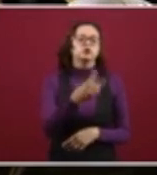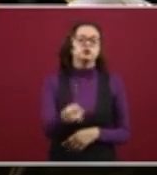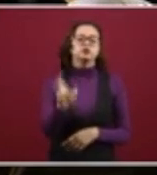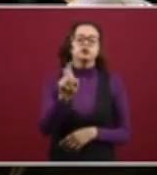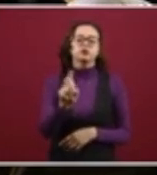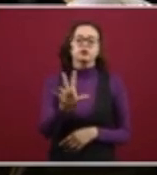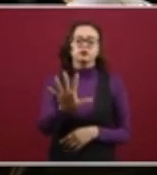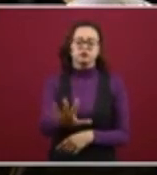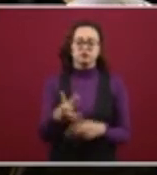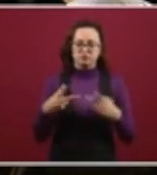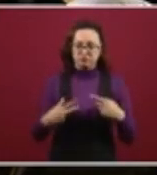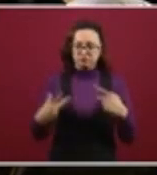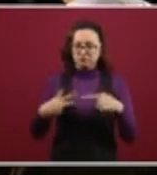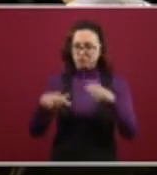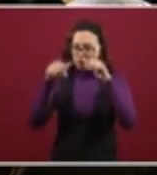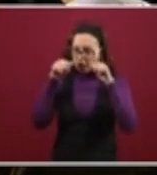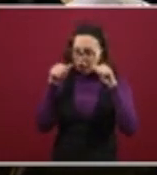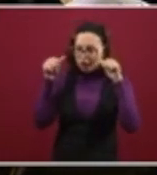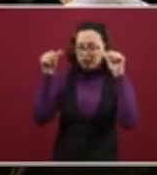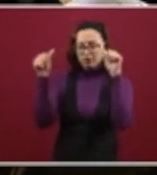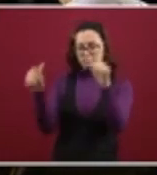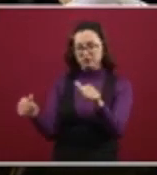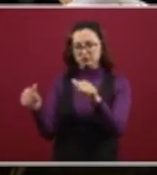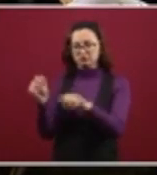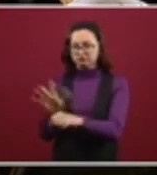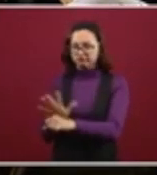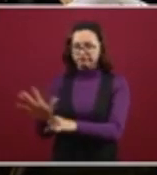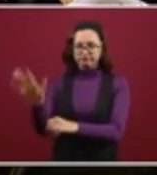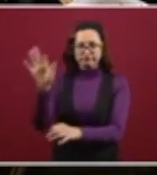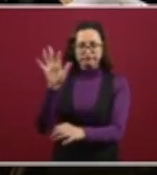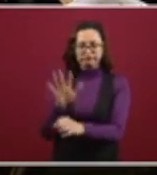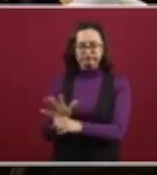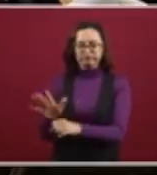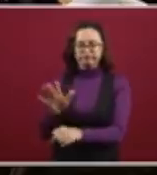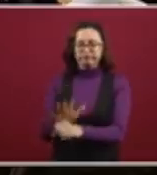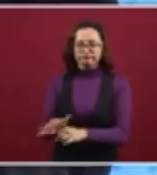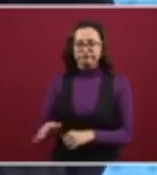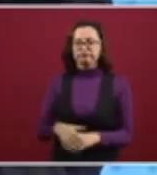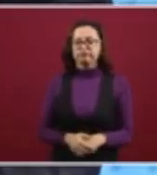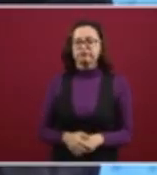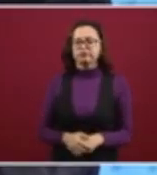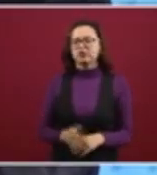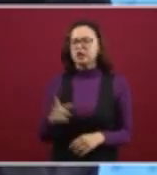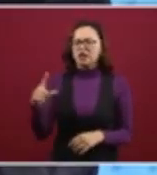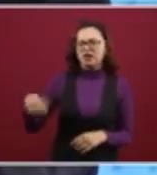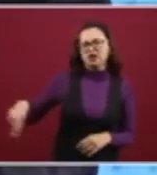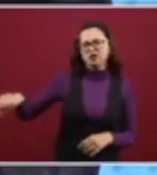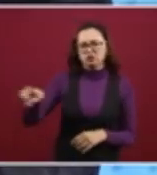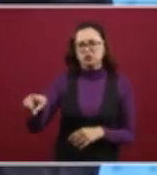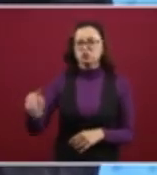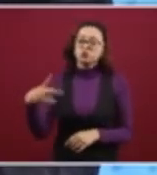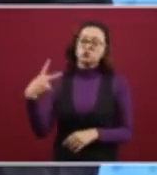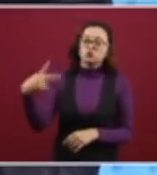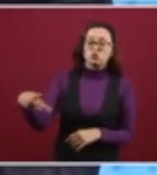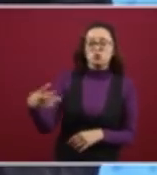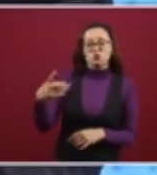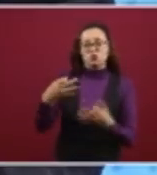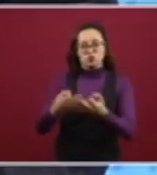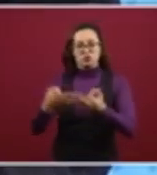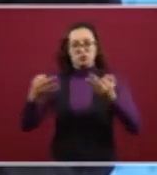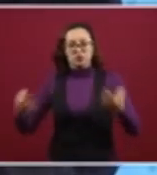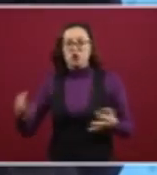233.235 productores que tienen la legítima posesión de sus predios que